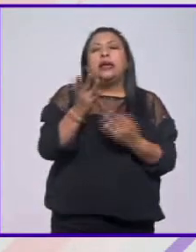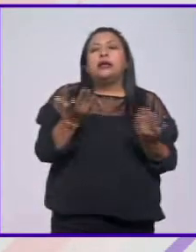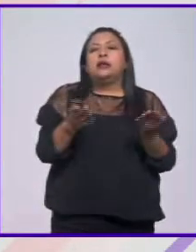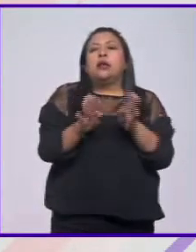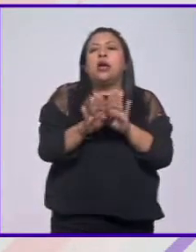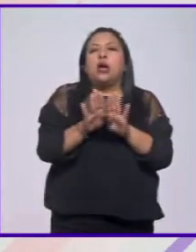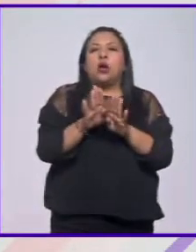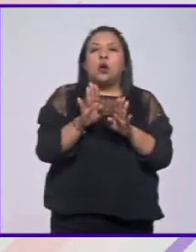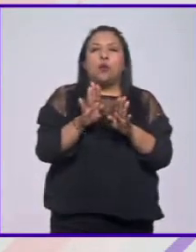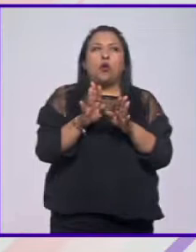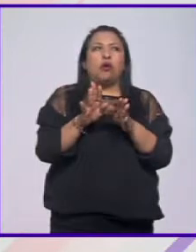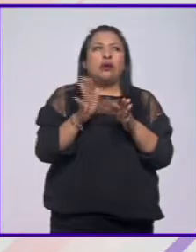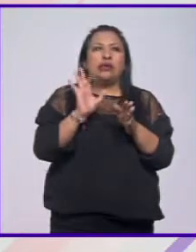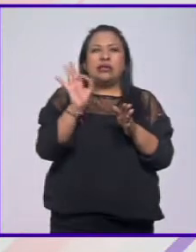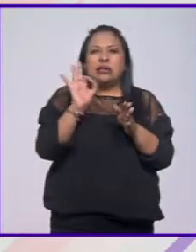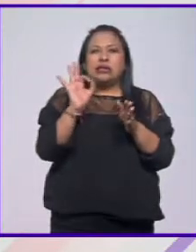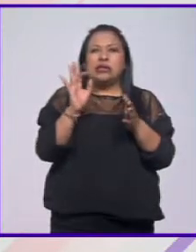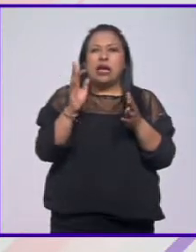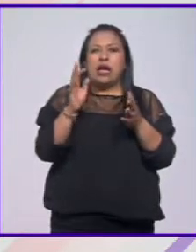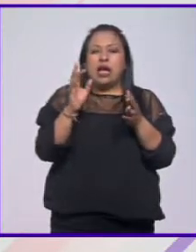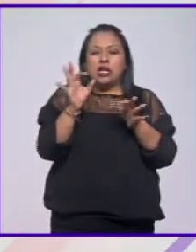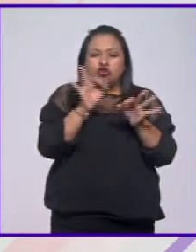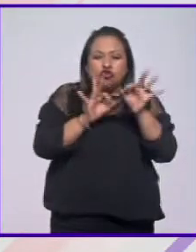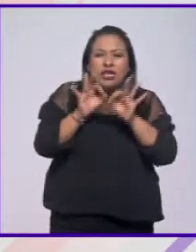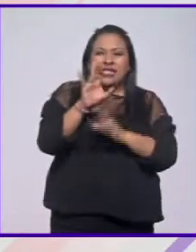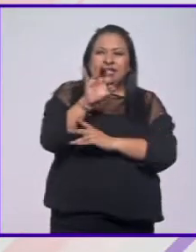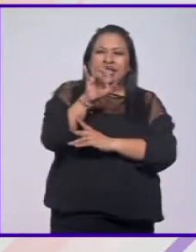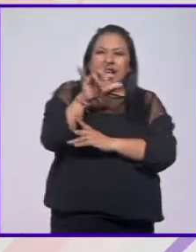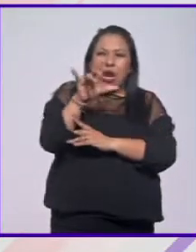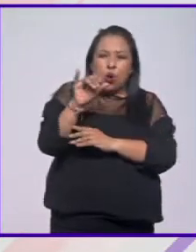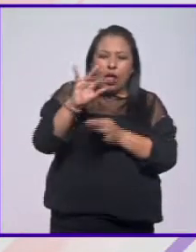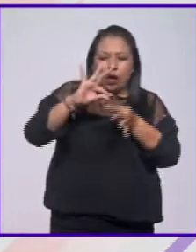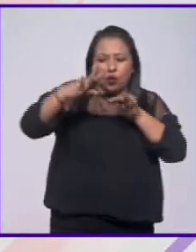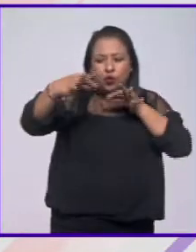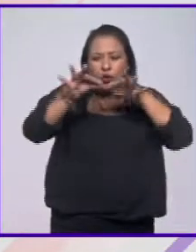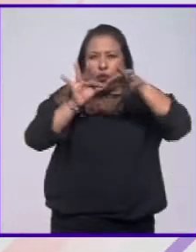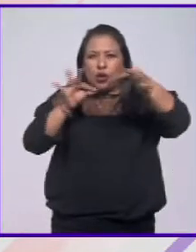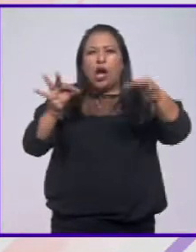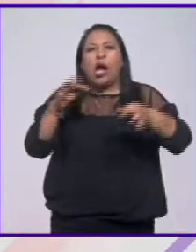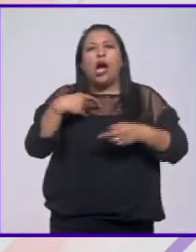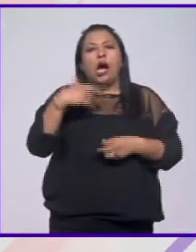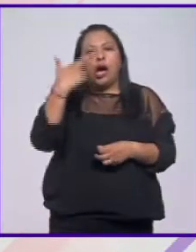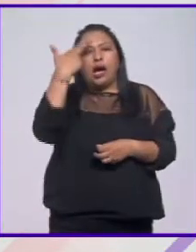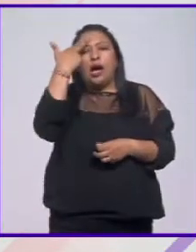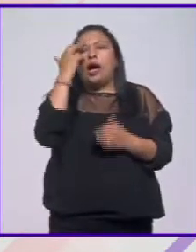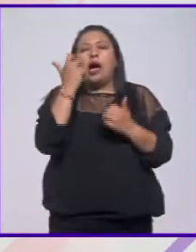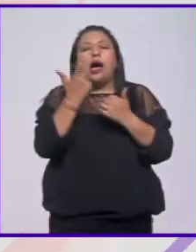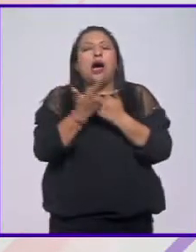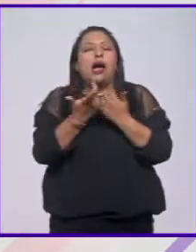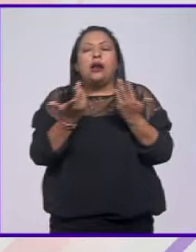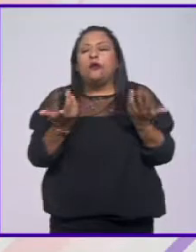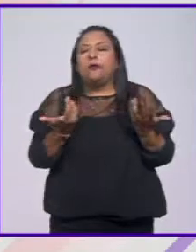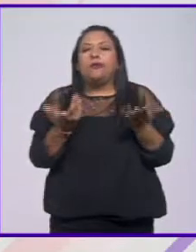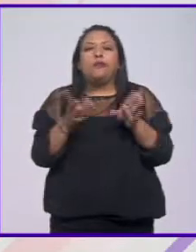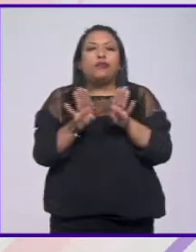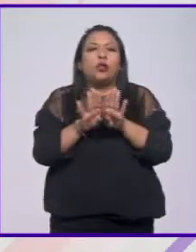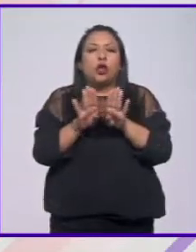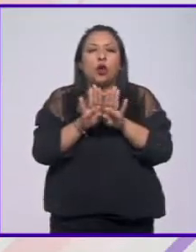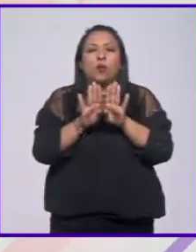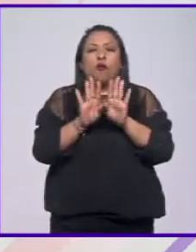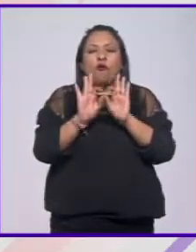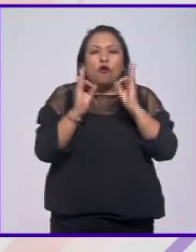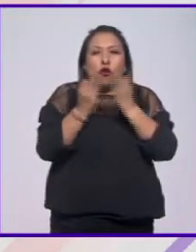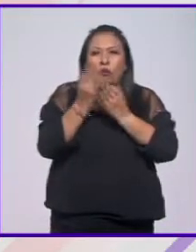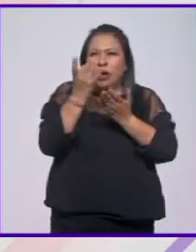lo que pueden ser membranas quizá de una célula, que nos remiten a un punto que no solamente es el